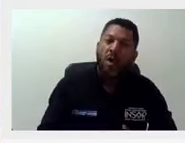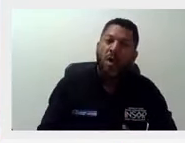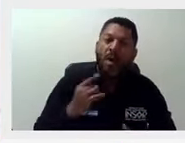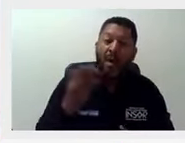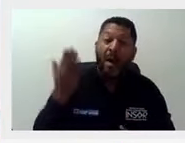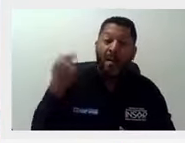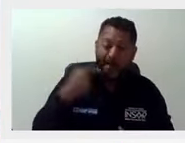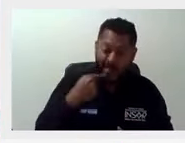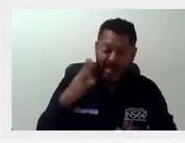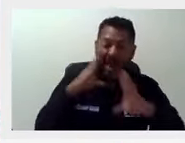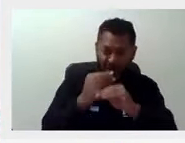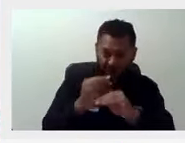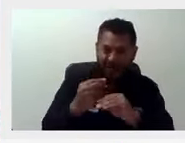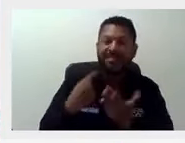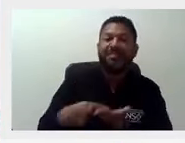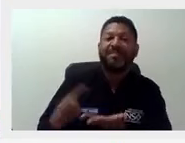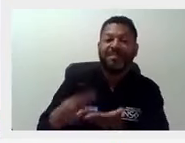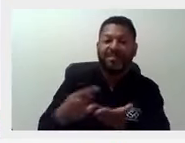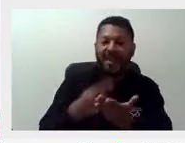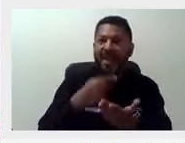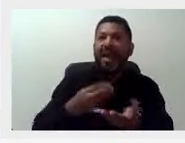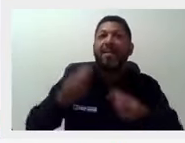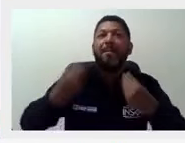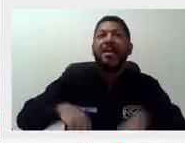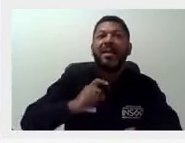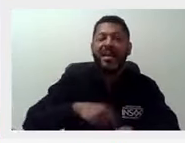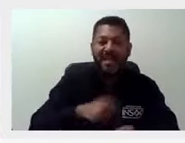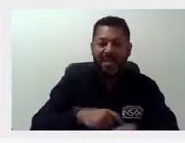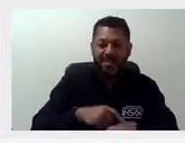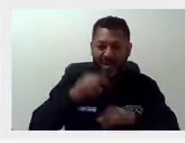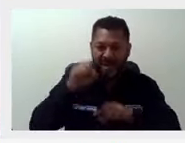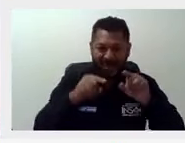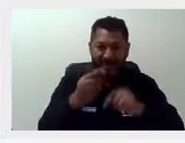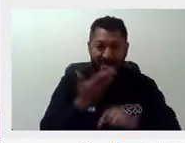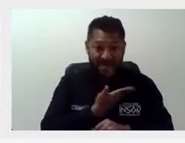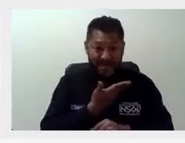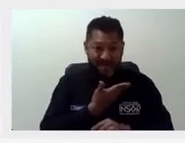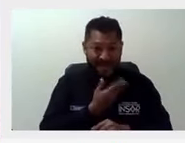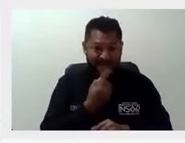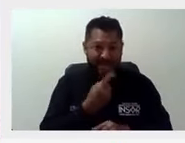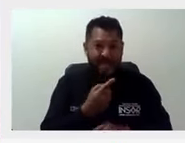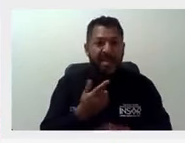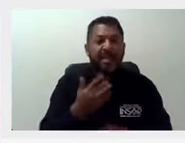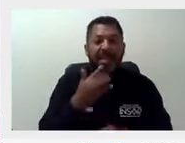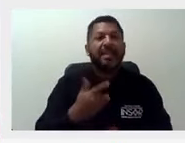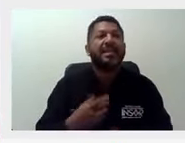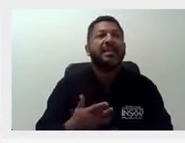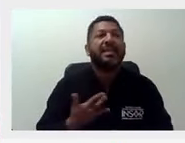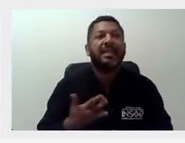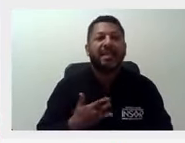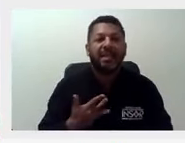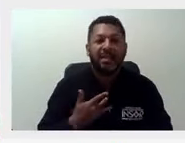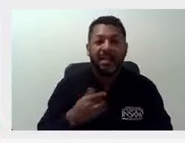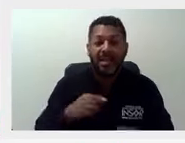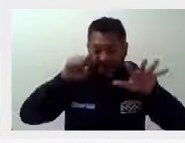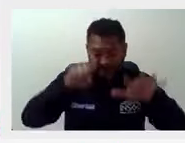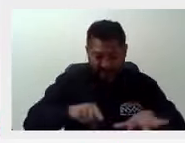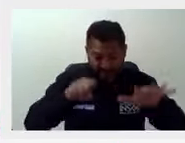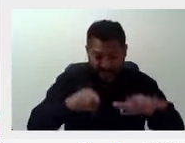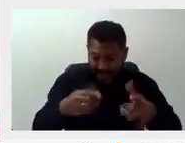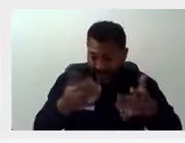anoche, que estamos perdiendo el tiempo, ¿no? Porque también nos decía una mamá, es que yo siento que ya se va a acabar el semestre y que no hemos hecho